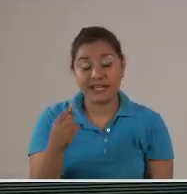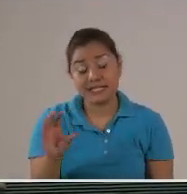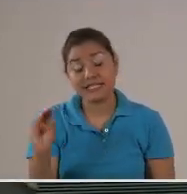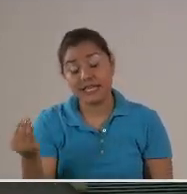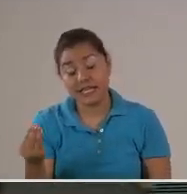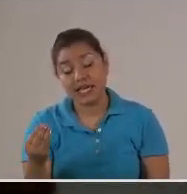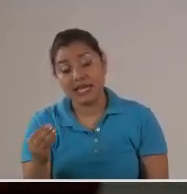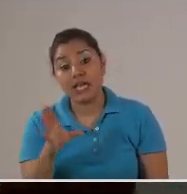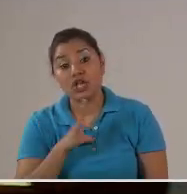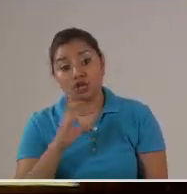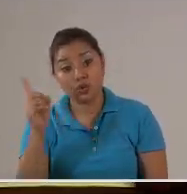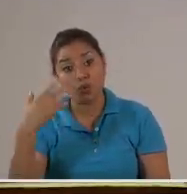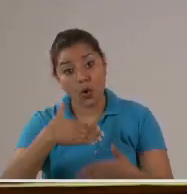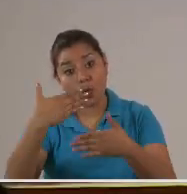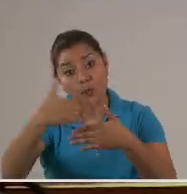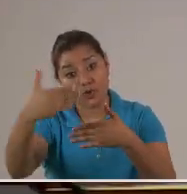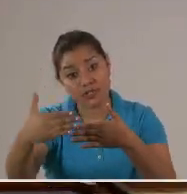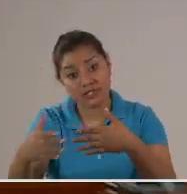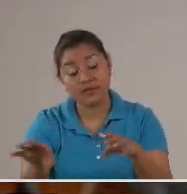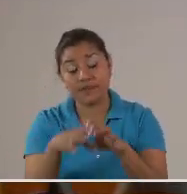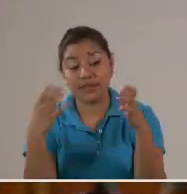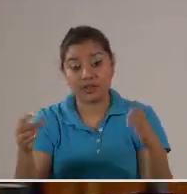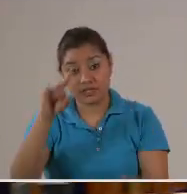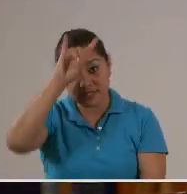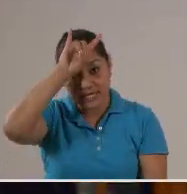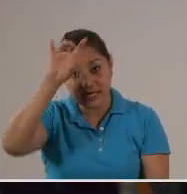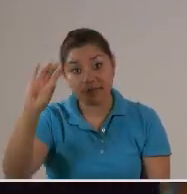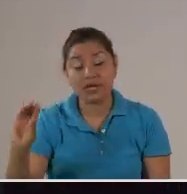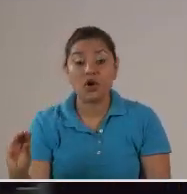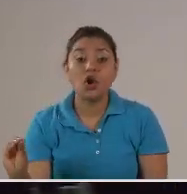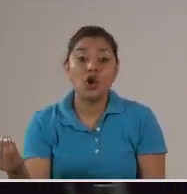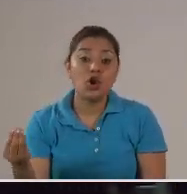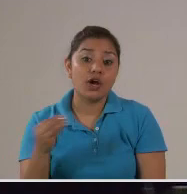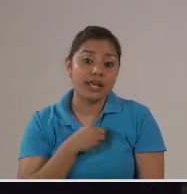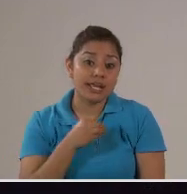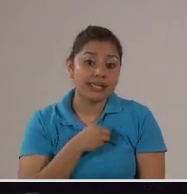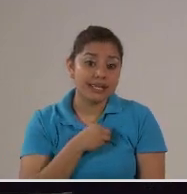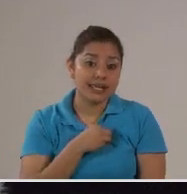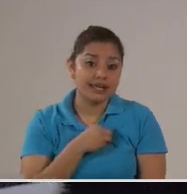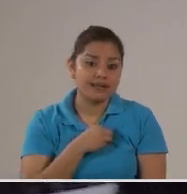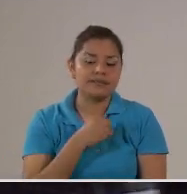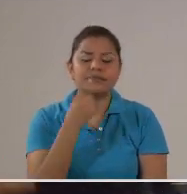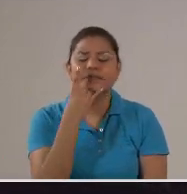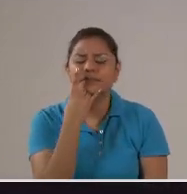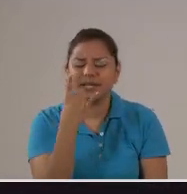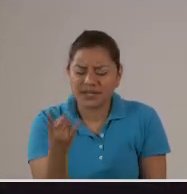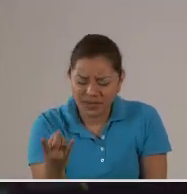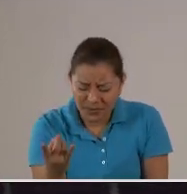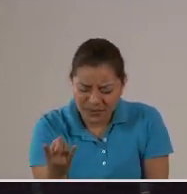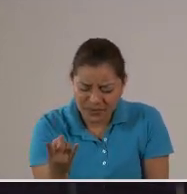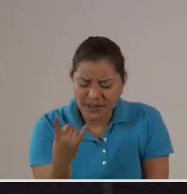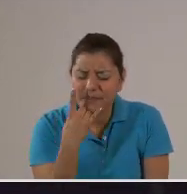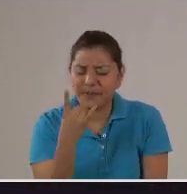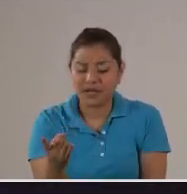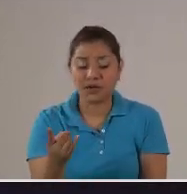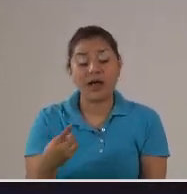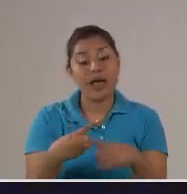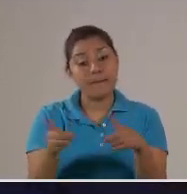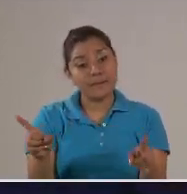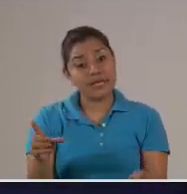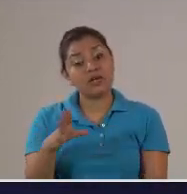entonces una de las cosas que el enemigo quiere eh perdón pues pero te lo tengo que decir